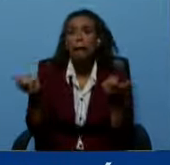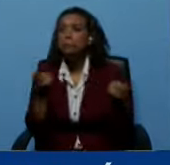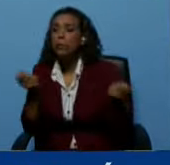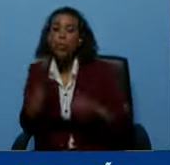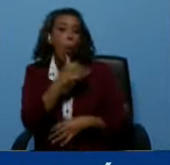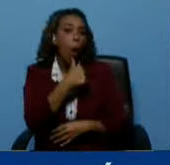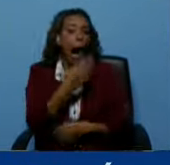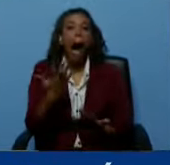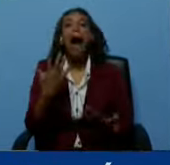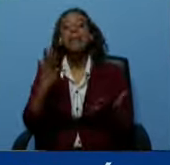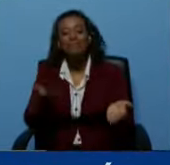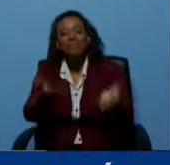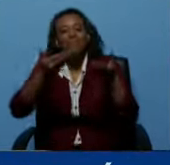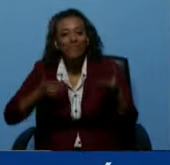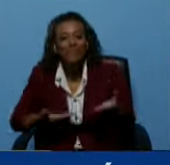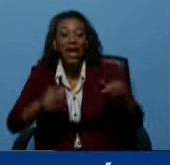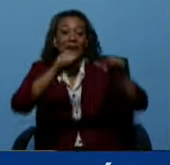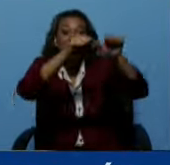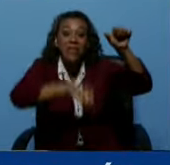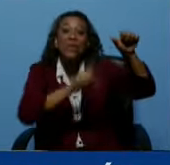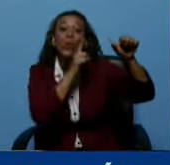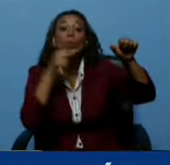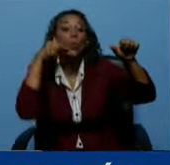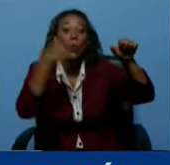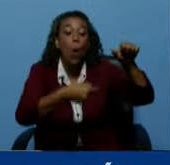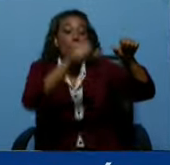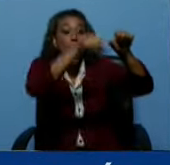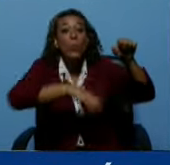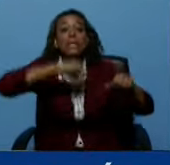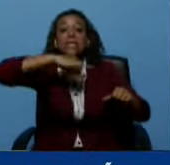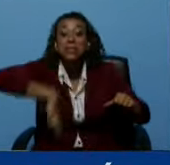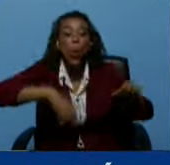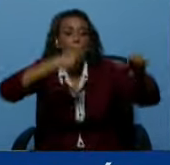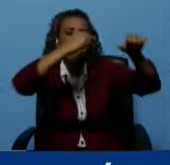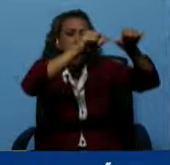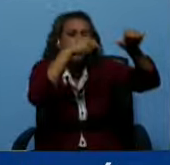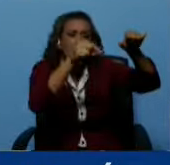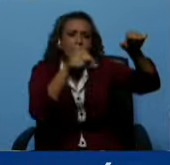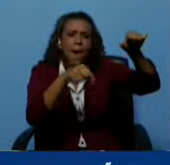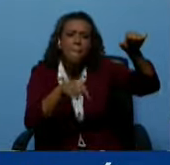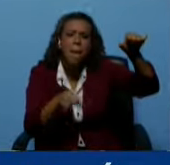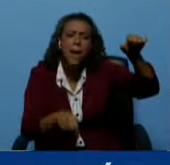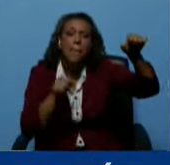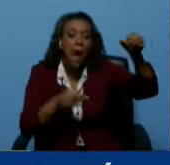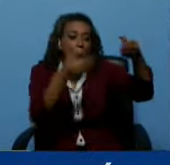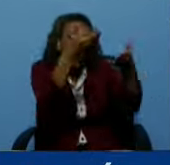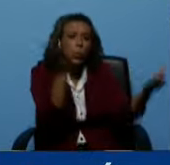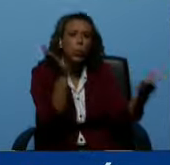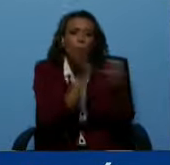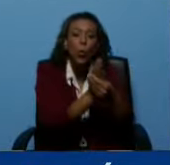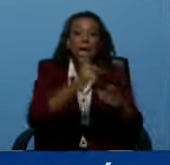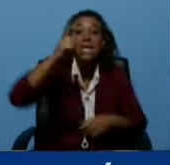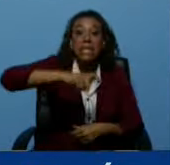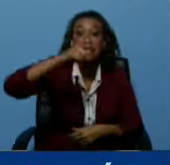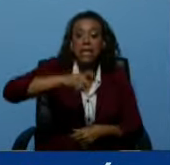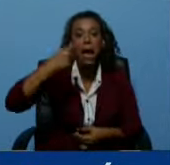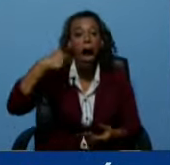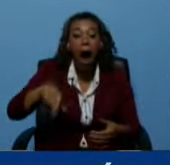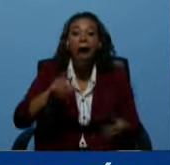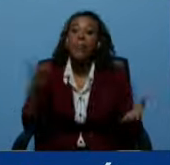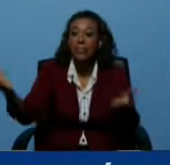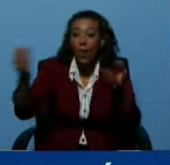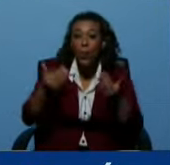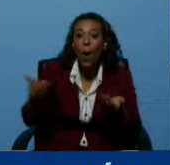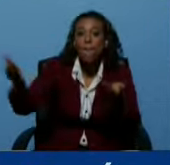aquí, se le entrega una ficha, ¿verdad?, donde se van a llenar sus datos y un requisito para que ellos lo vayan